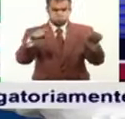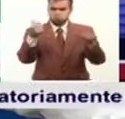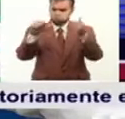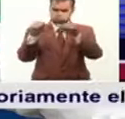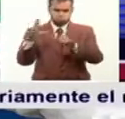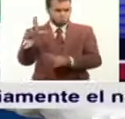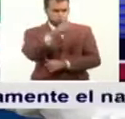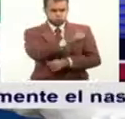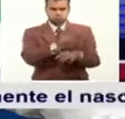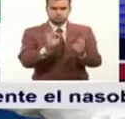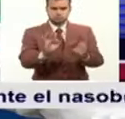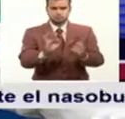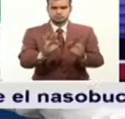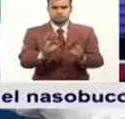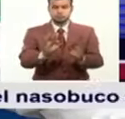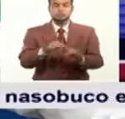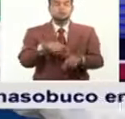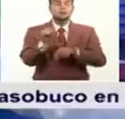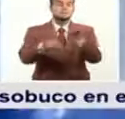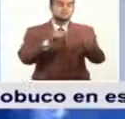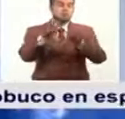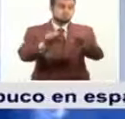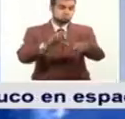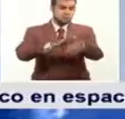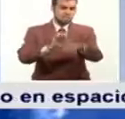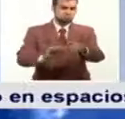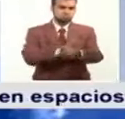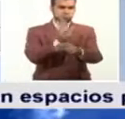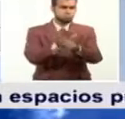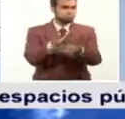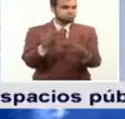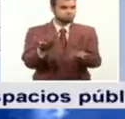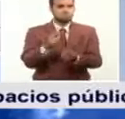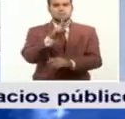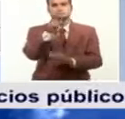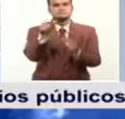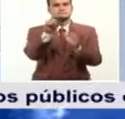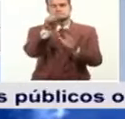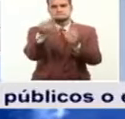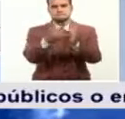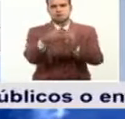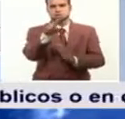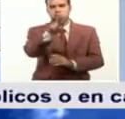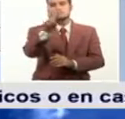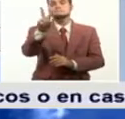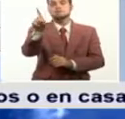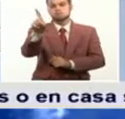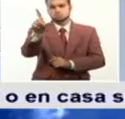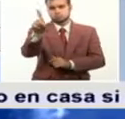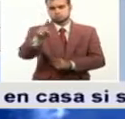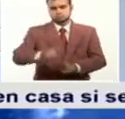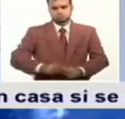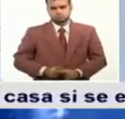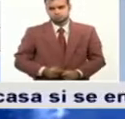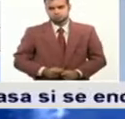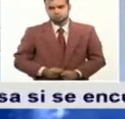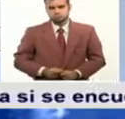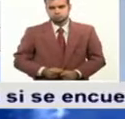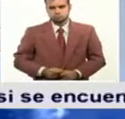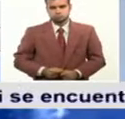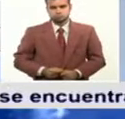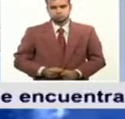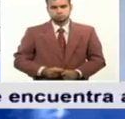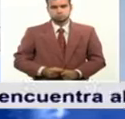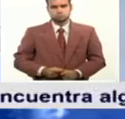se diagnosticaron un total de 1.221 personas positivas a